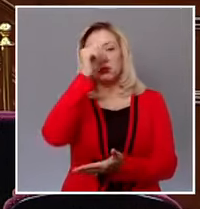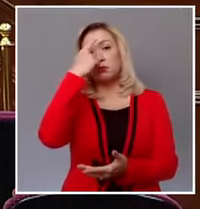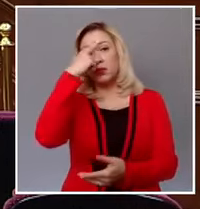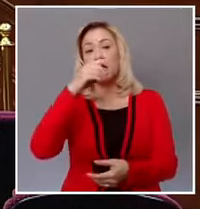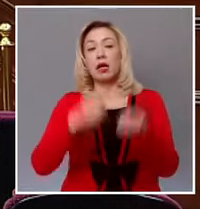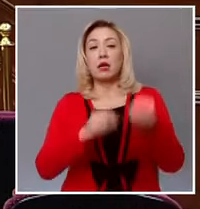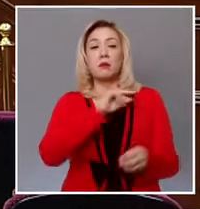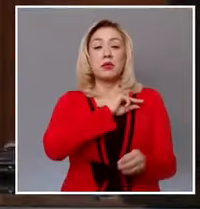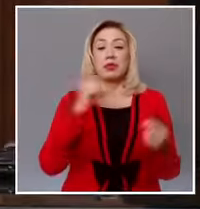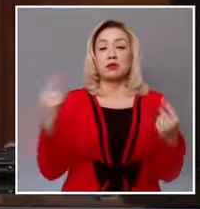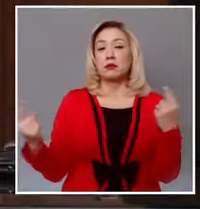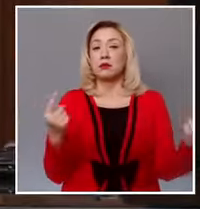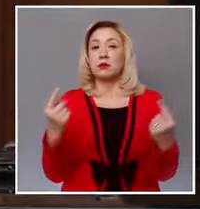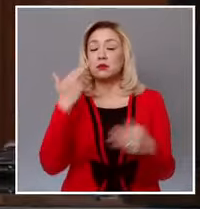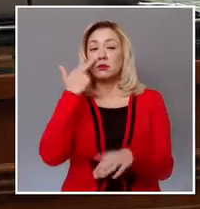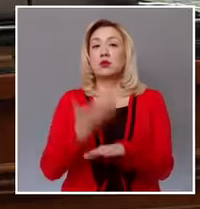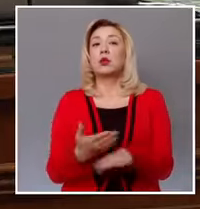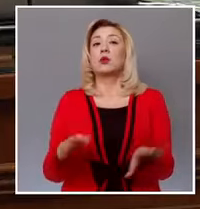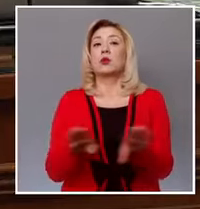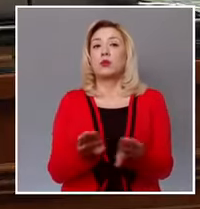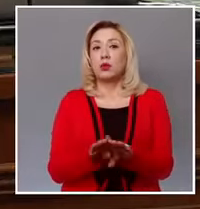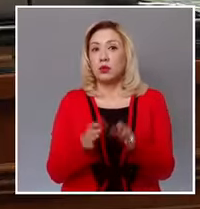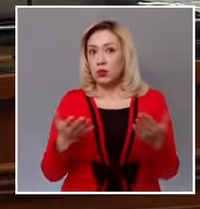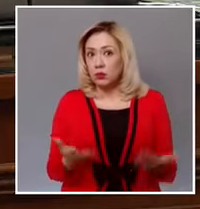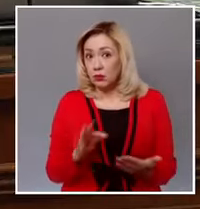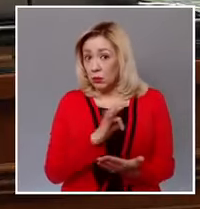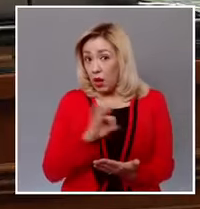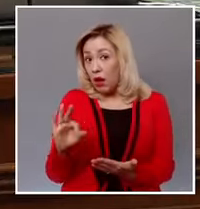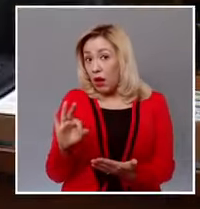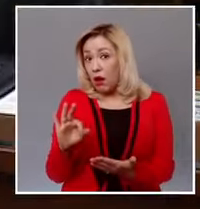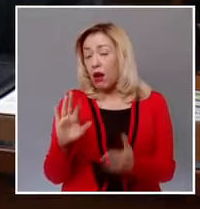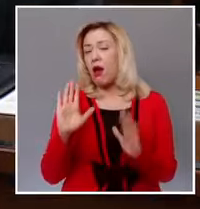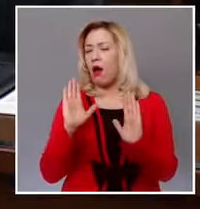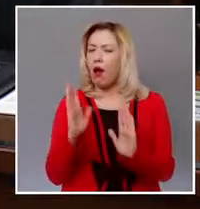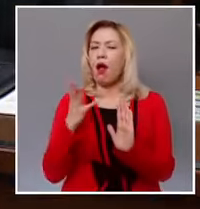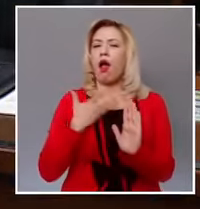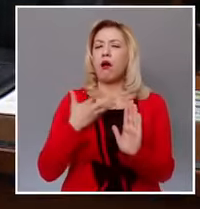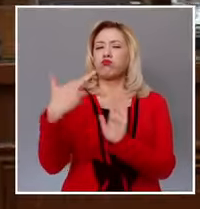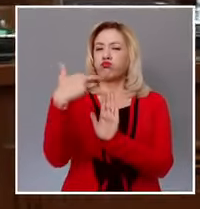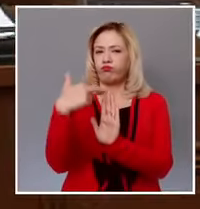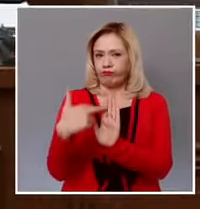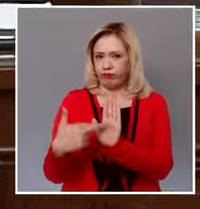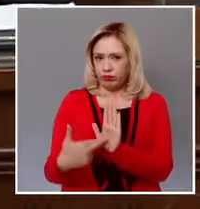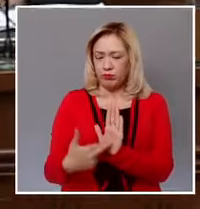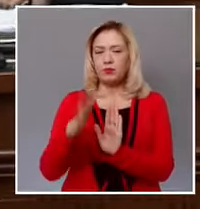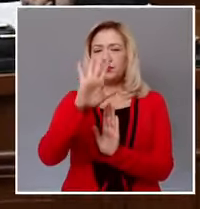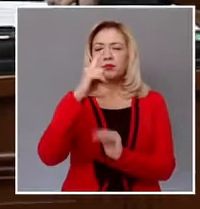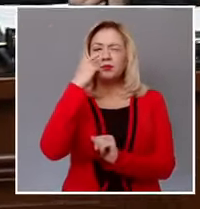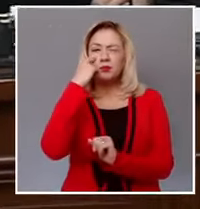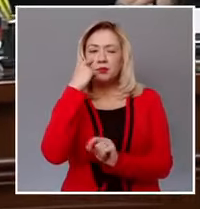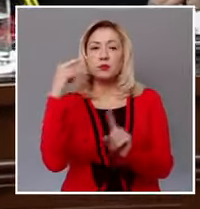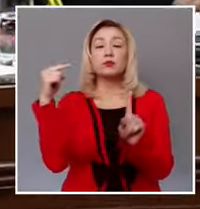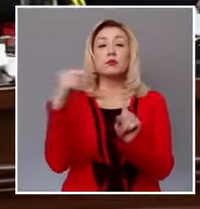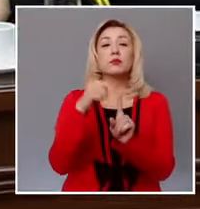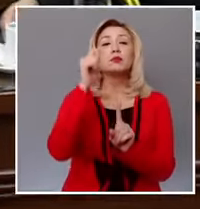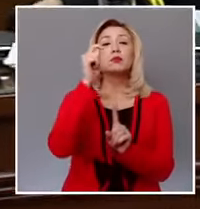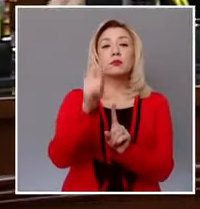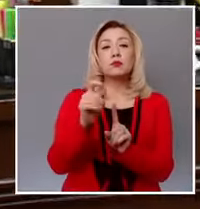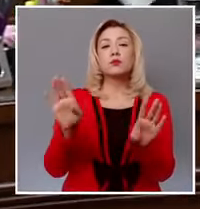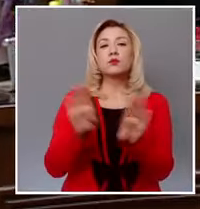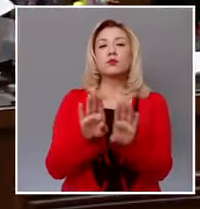Esta semana el Pleno de la Corte estableció diversos criterios jurisprudenciales. Uno relativo a la apariencia del buen derecho en